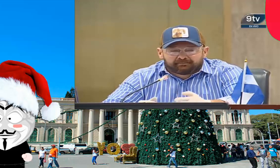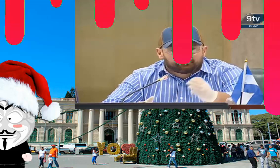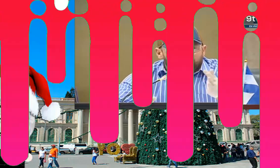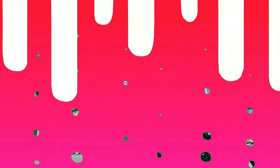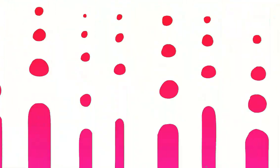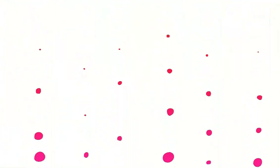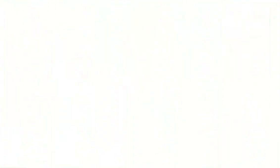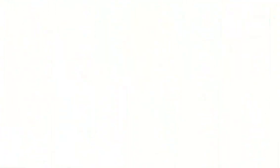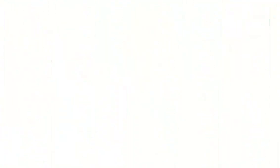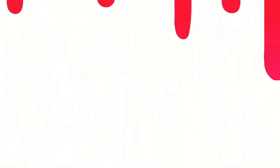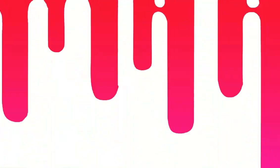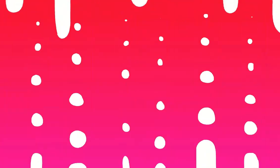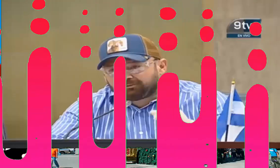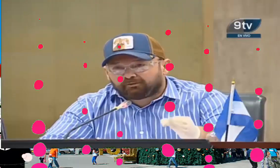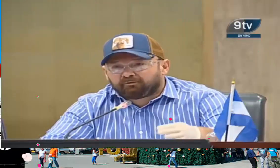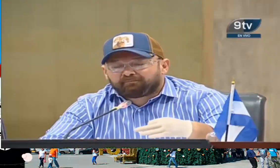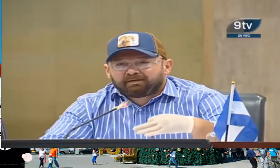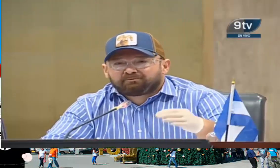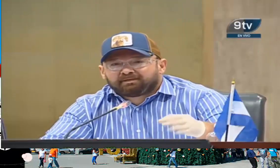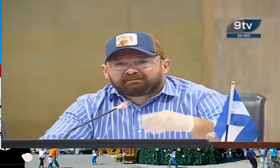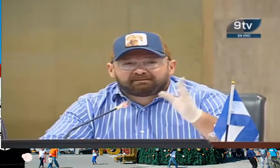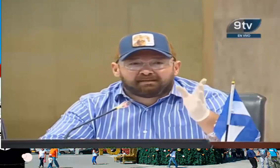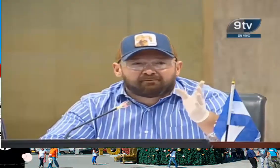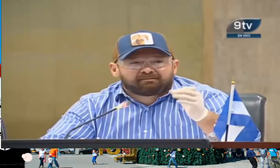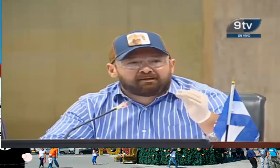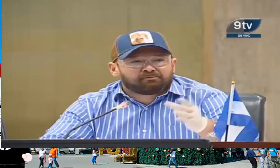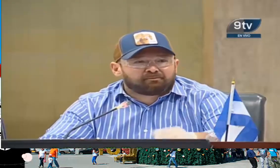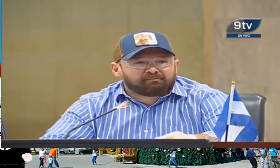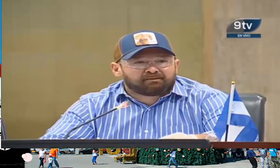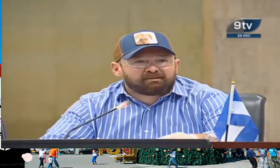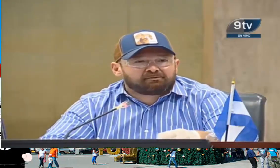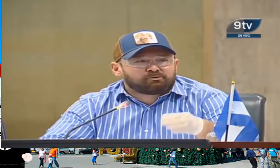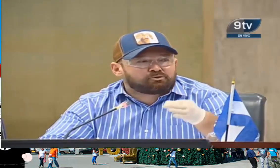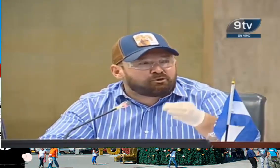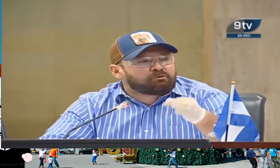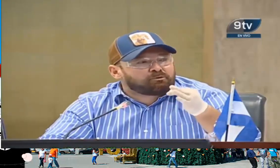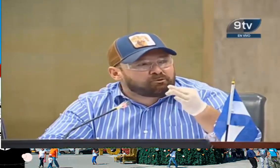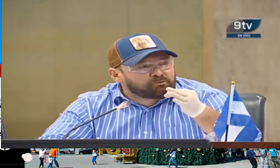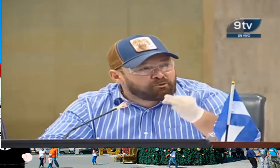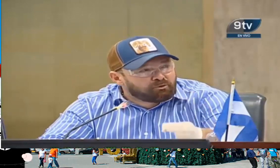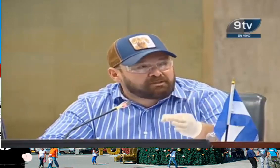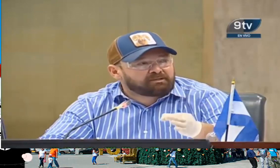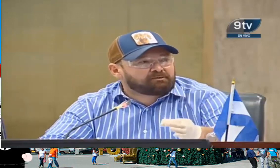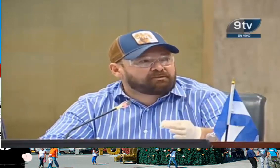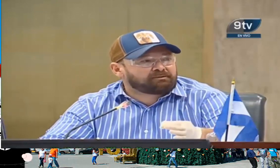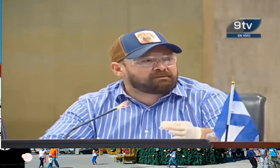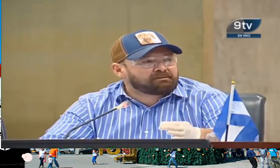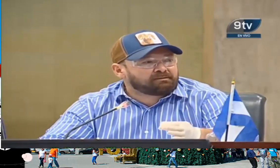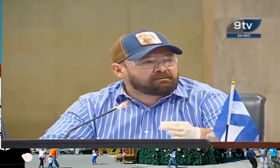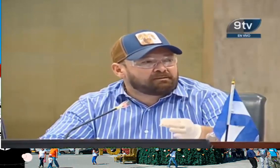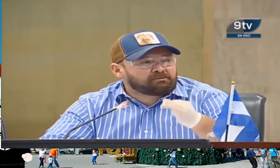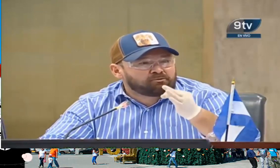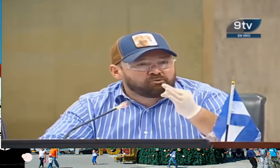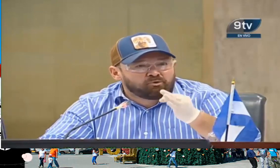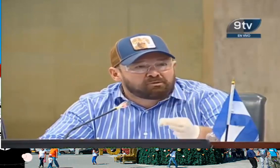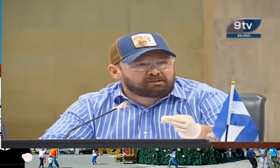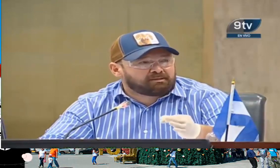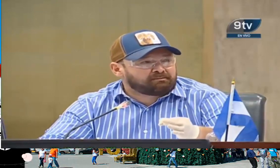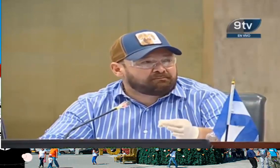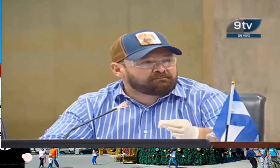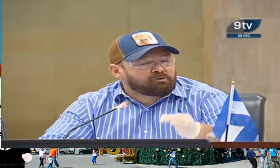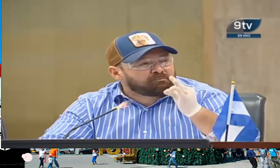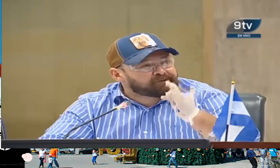decir babosadas que no lo hagamos del ojo el fallo de aquí que no he estado compartieron yo no ingenio labio